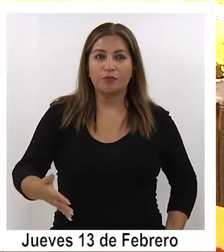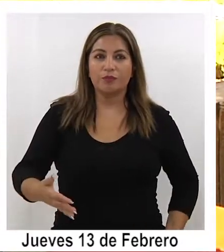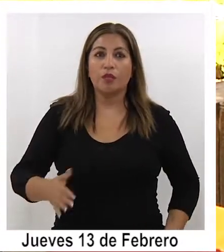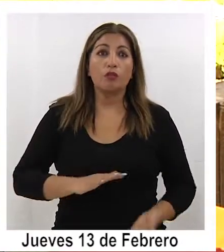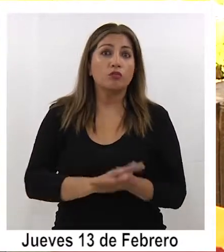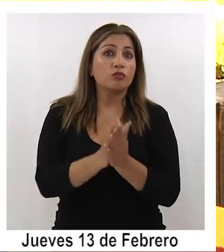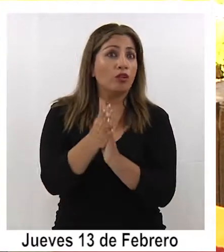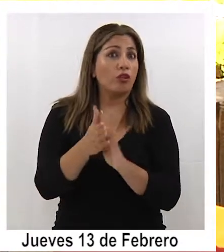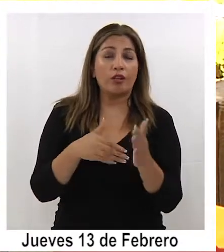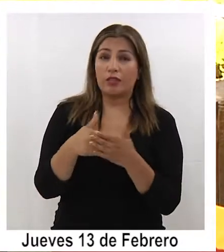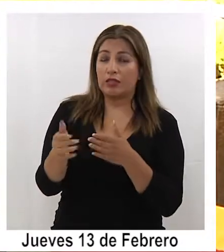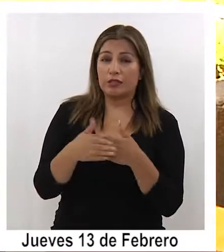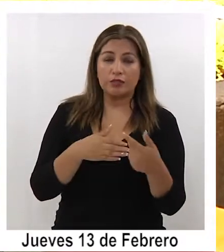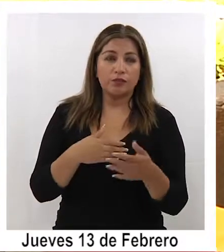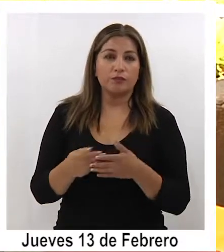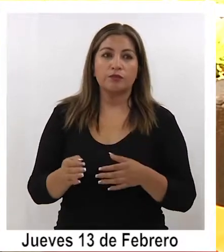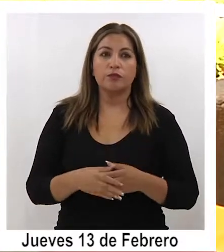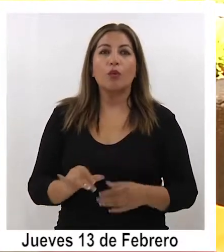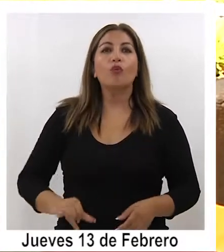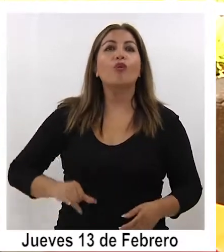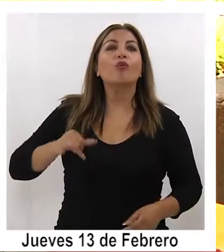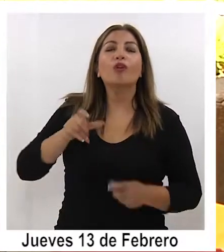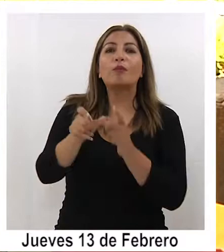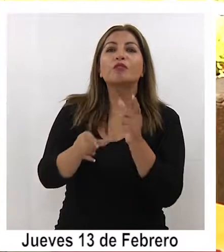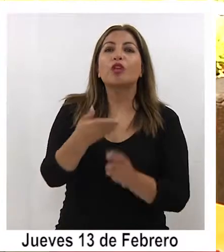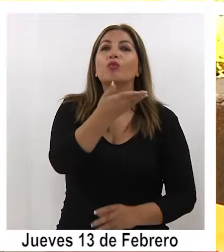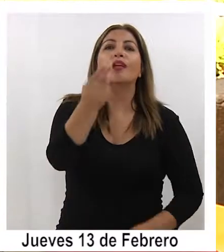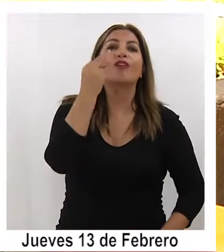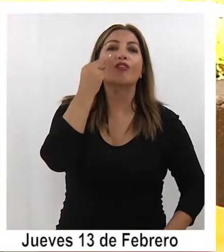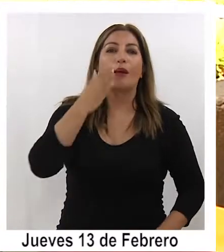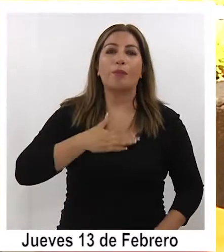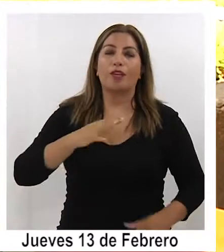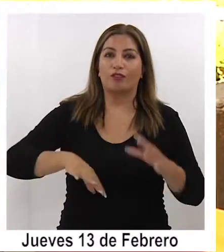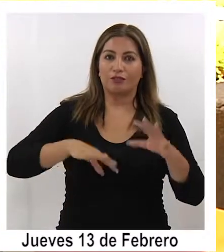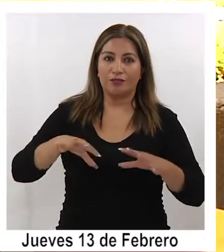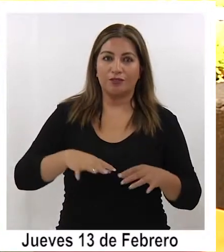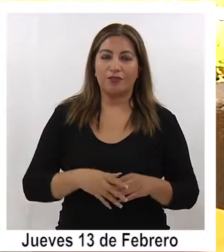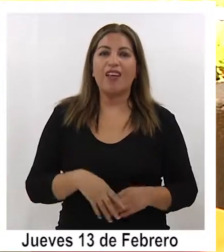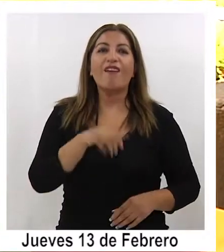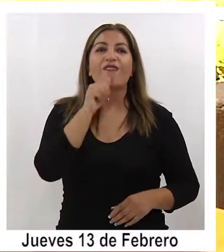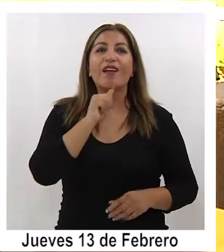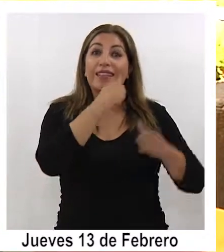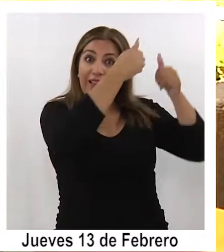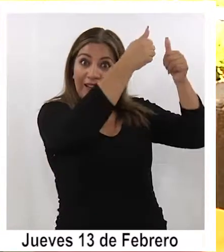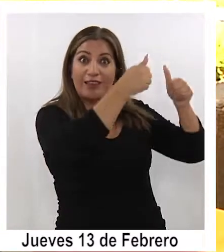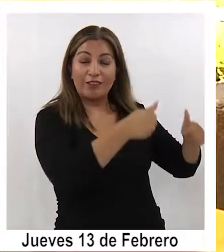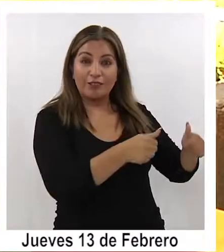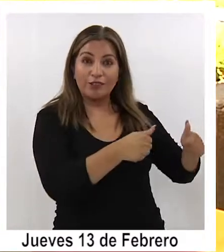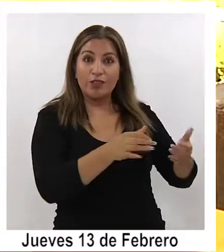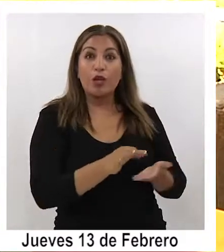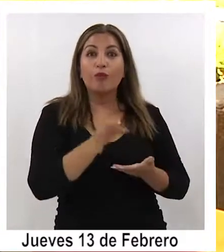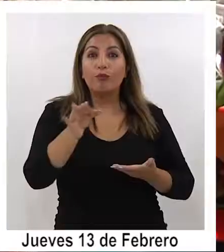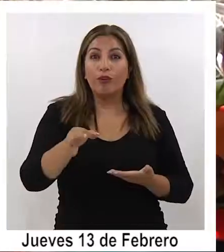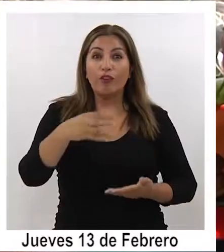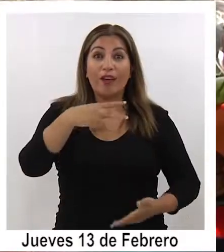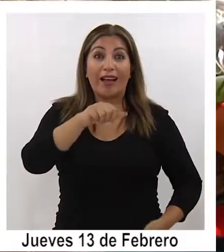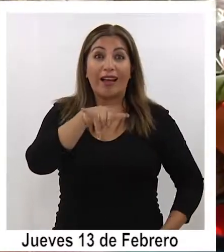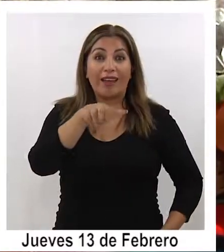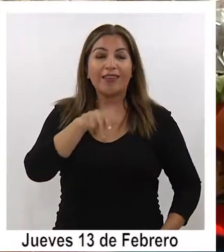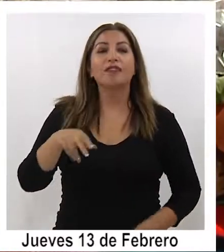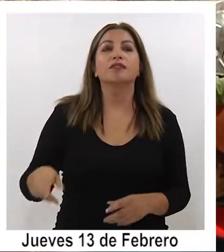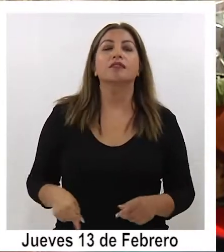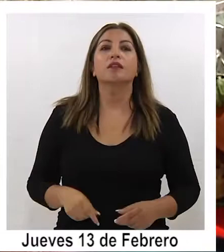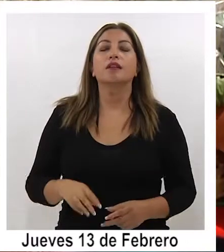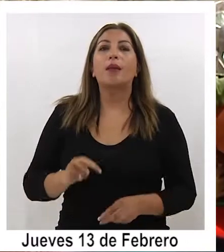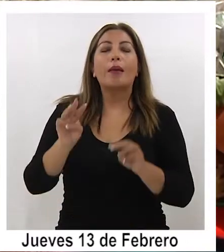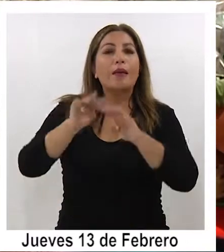todo natural. O sea, es un orgullo que la gente conozca. Y eso, faltaría el letrero nomás del pobre de Jaía. El